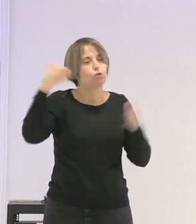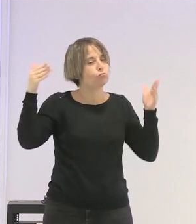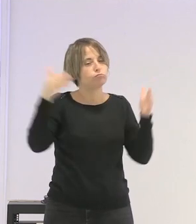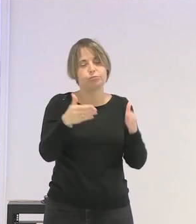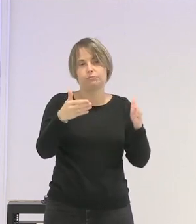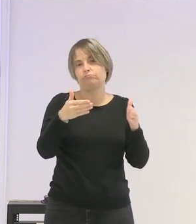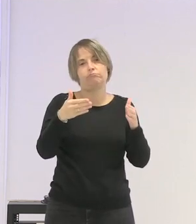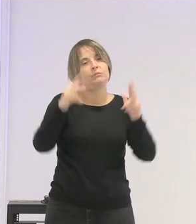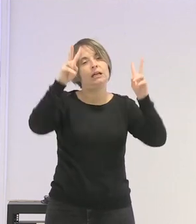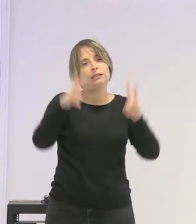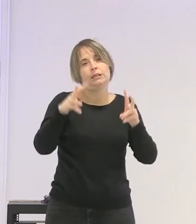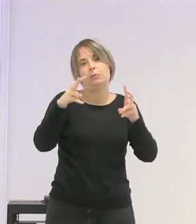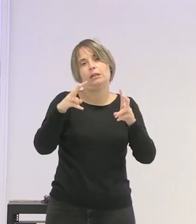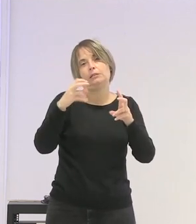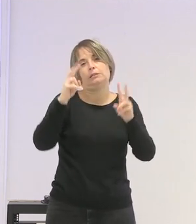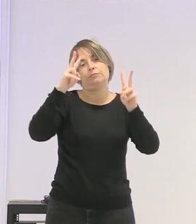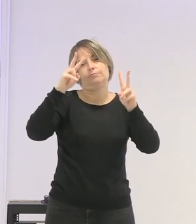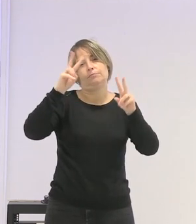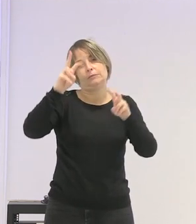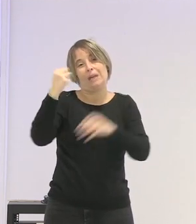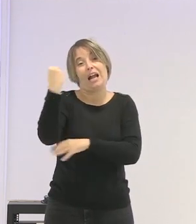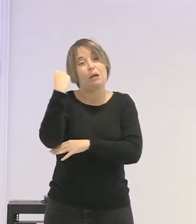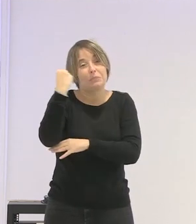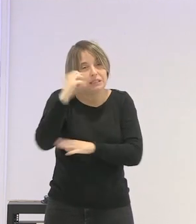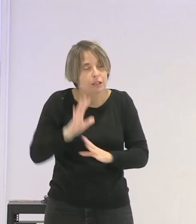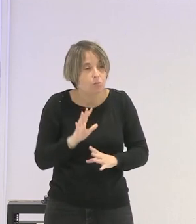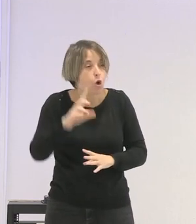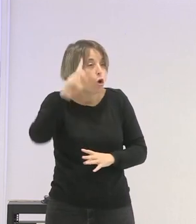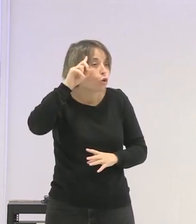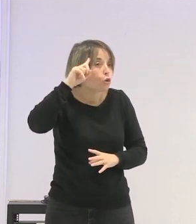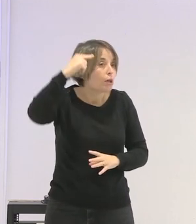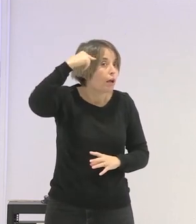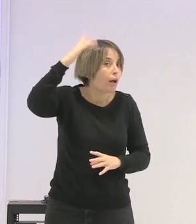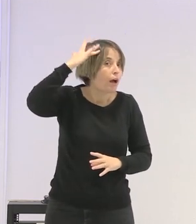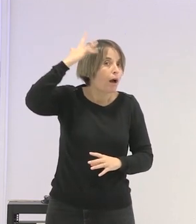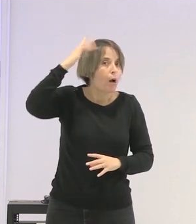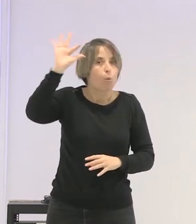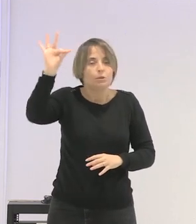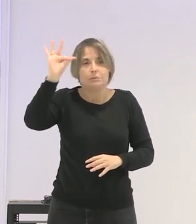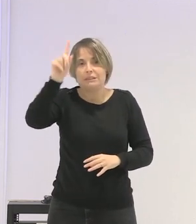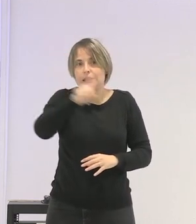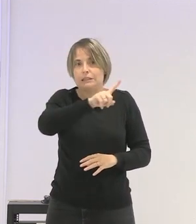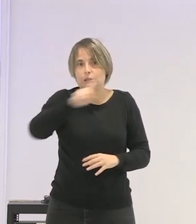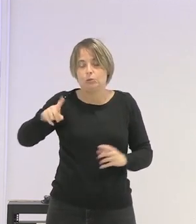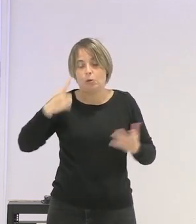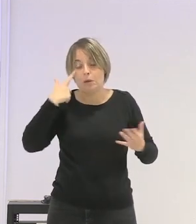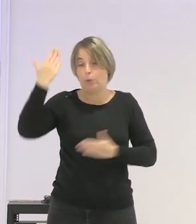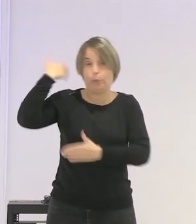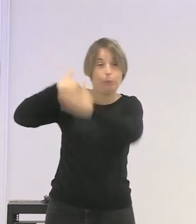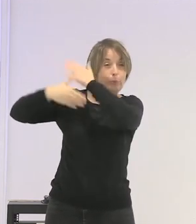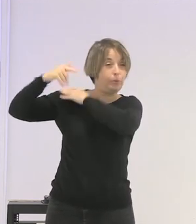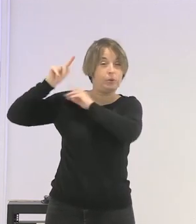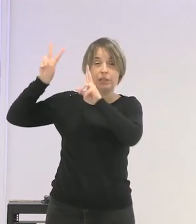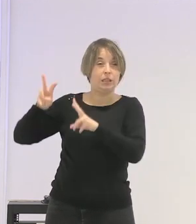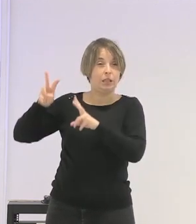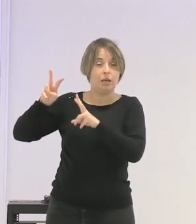también, incluso para la reproducción del capitalismo. No sé si estoy siendo muy optimista, pero bueno, en cualquier caso, que hace unos años la gente no hablaba, o